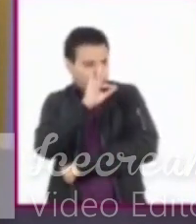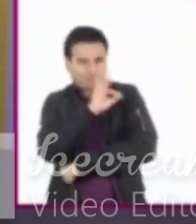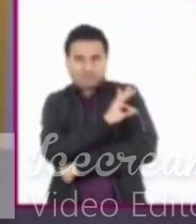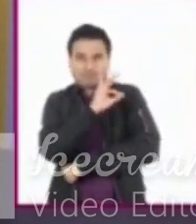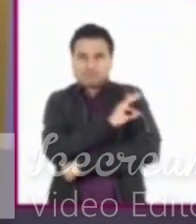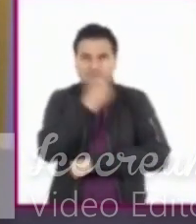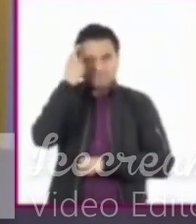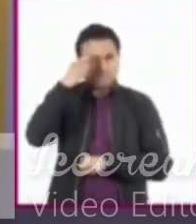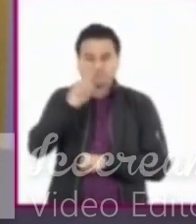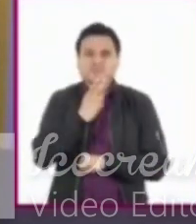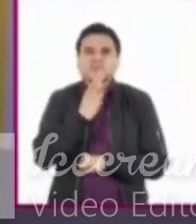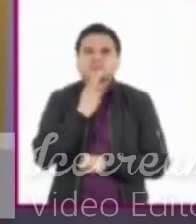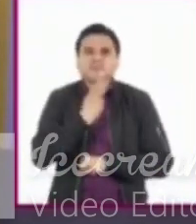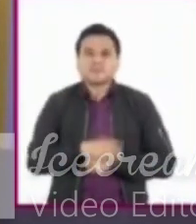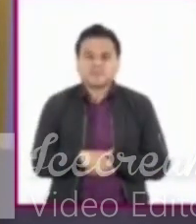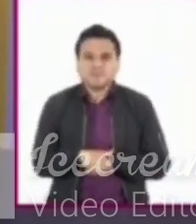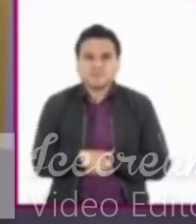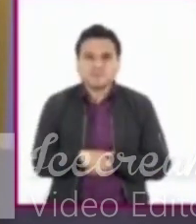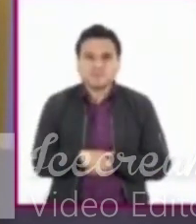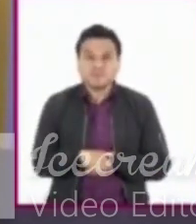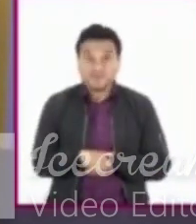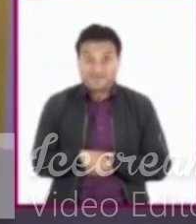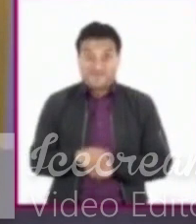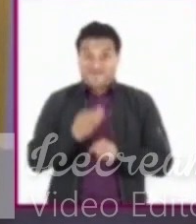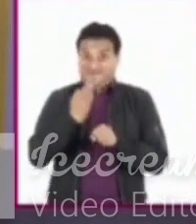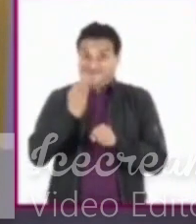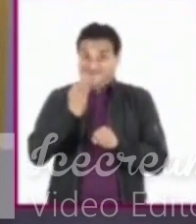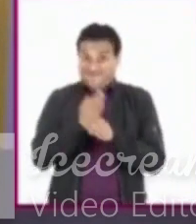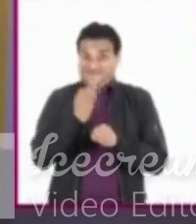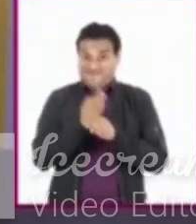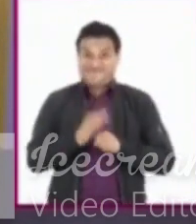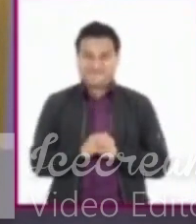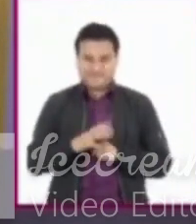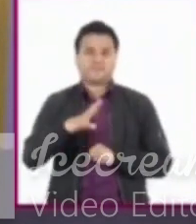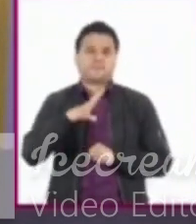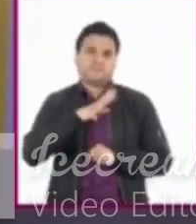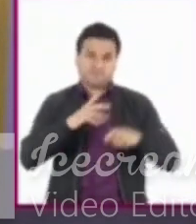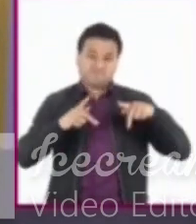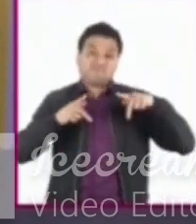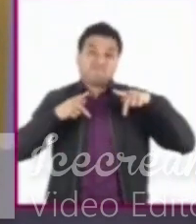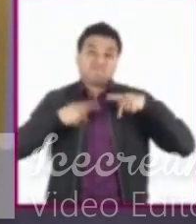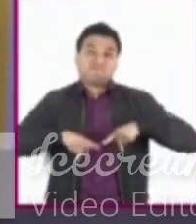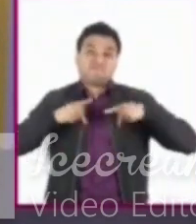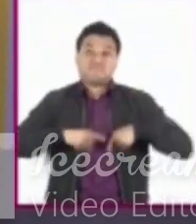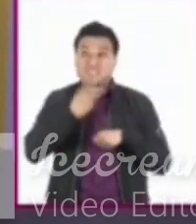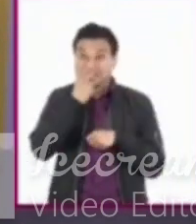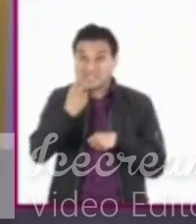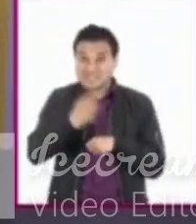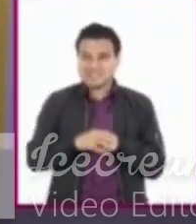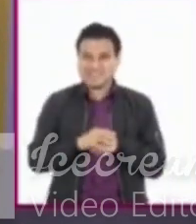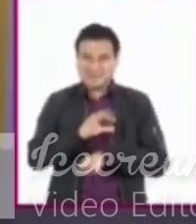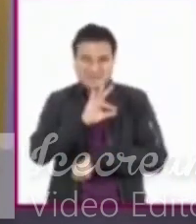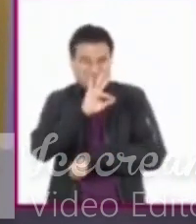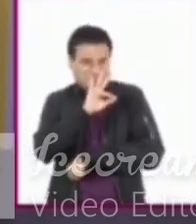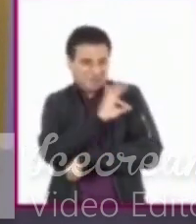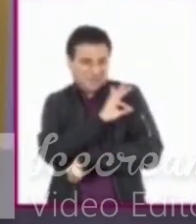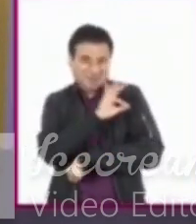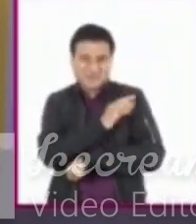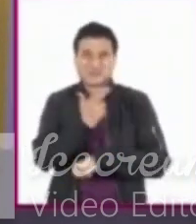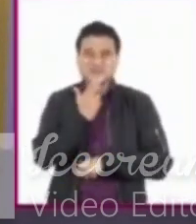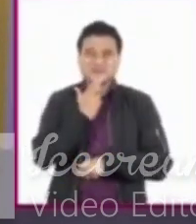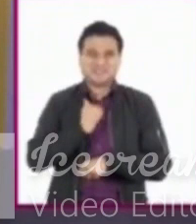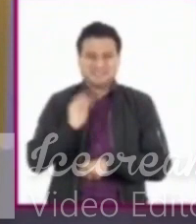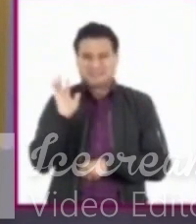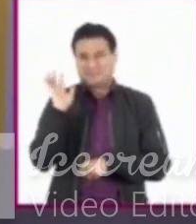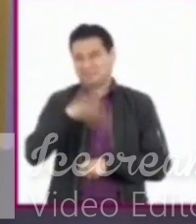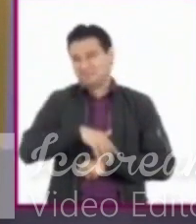ser humano? Aún en estos tiempos hay personas que dudan de la aplicación de las vacunas, pero